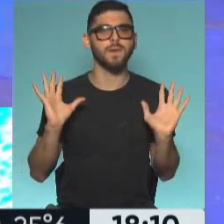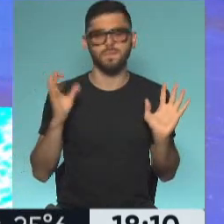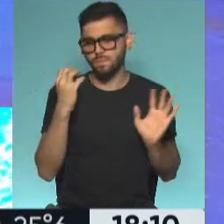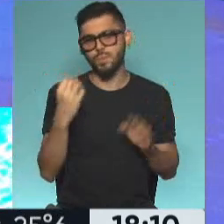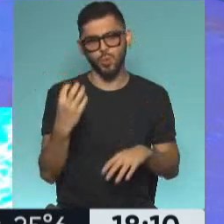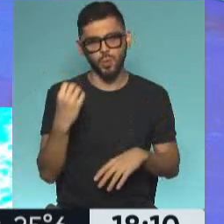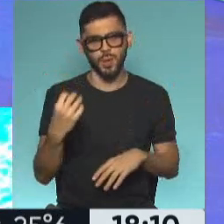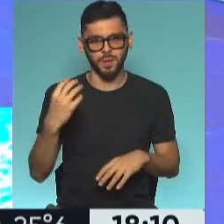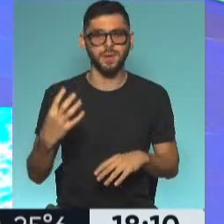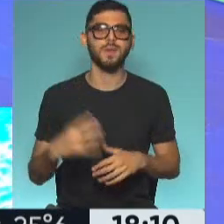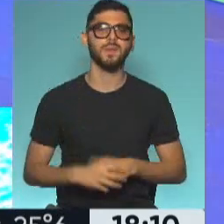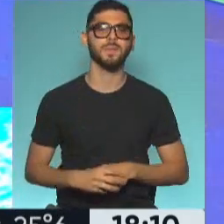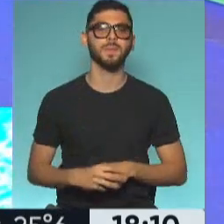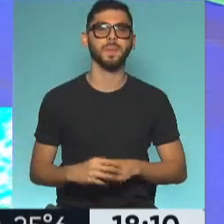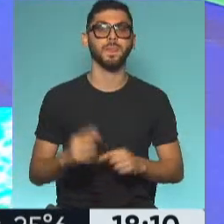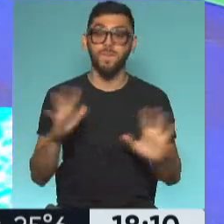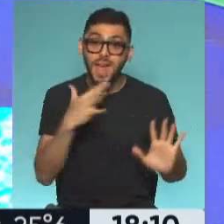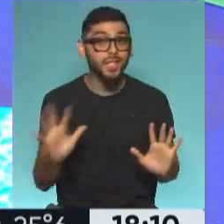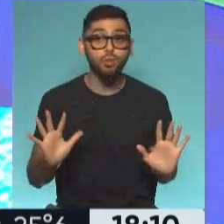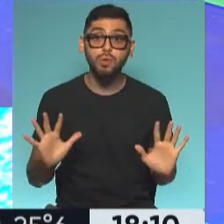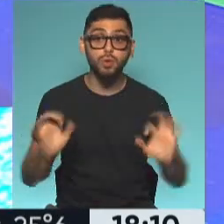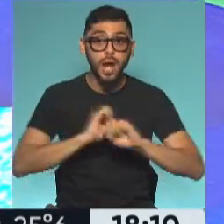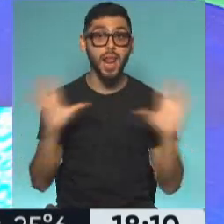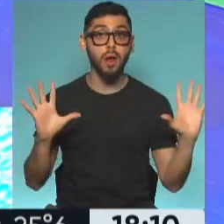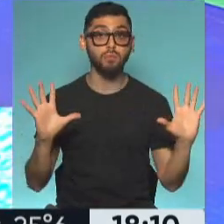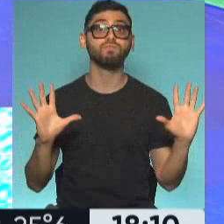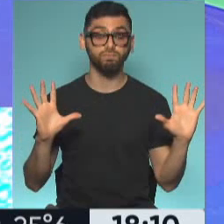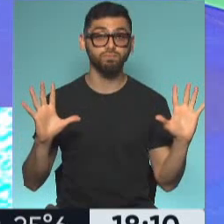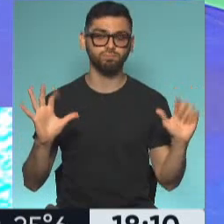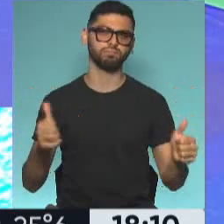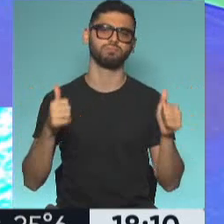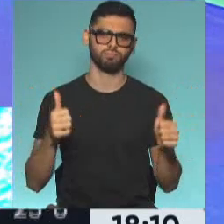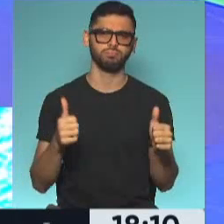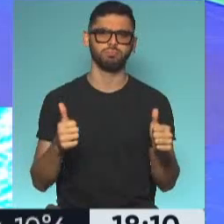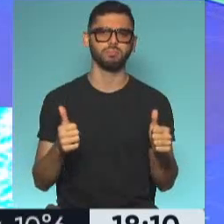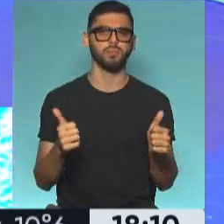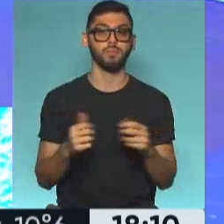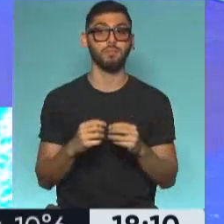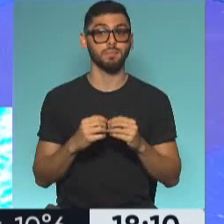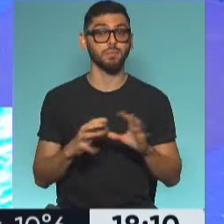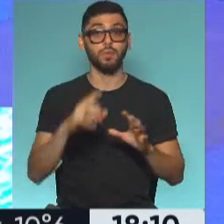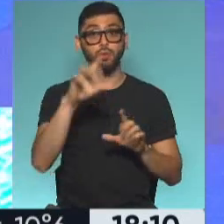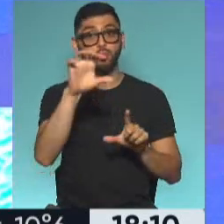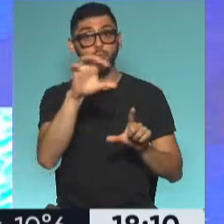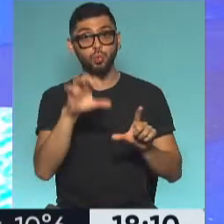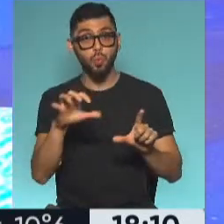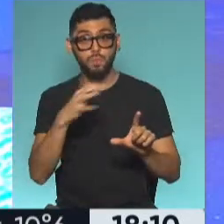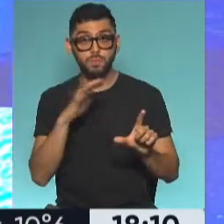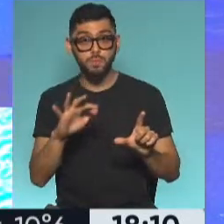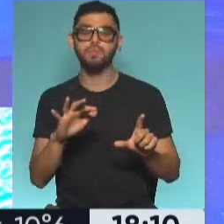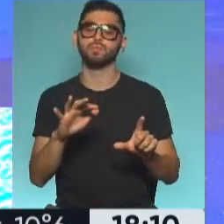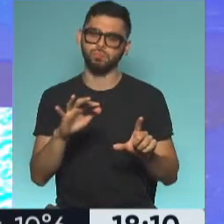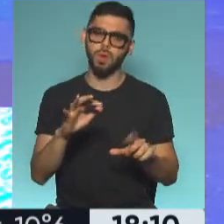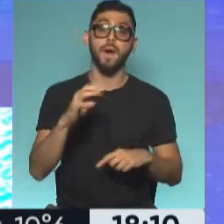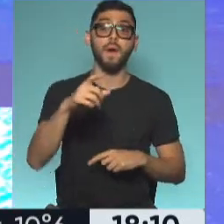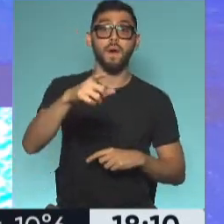por supuesto, claro que sí. ¿Se entendió? ¿Estamos todos claros? ¿Estamos bien? Sí, estamos bien. ¿Estamos bien? ¿Les parece, chicos, en el Zoom? ¿Entendieron perfecto? Bueno,